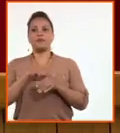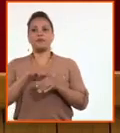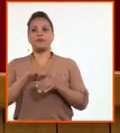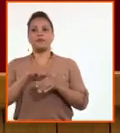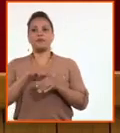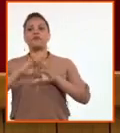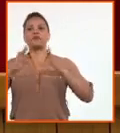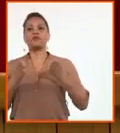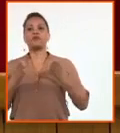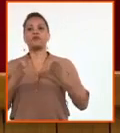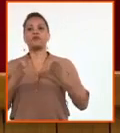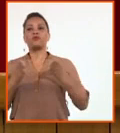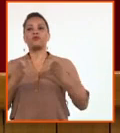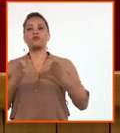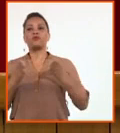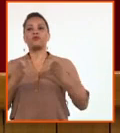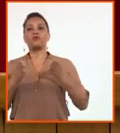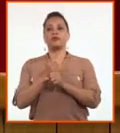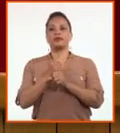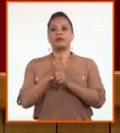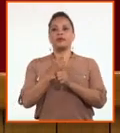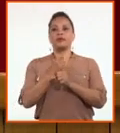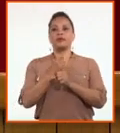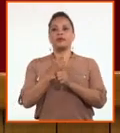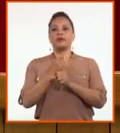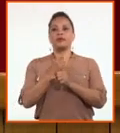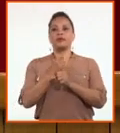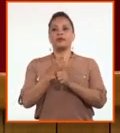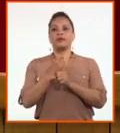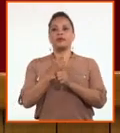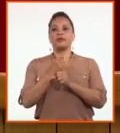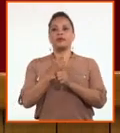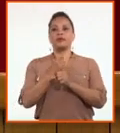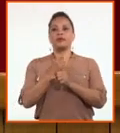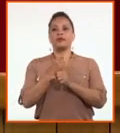Por su dedicación y entrega constante a la noble obra que